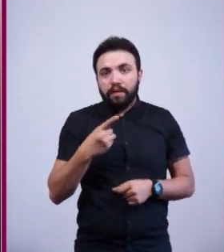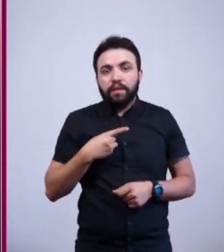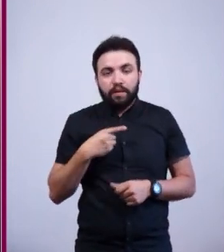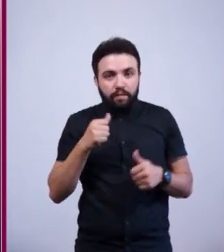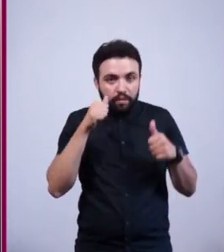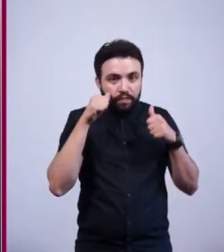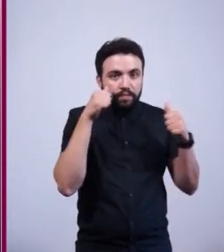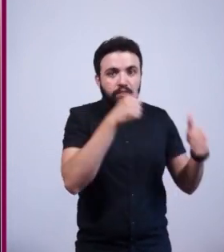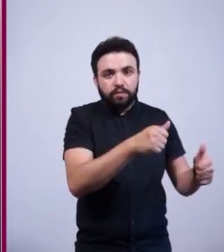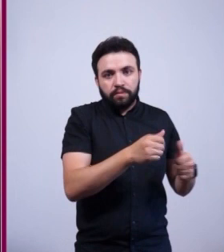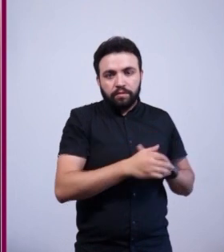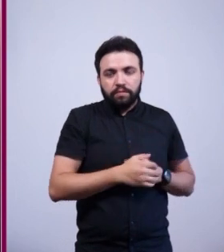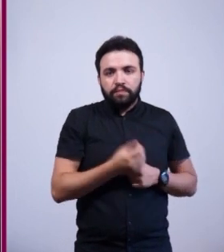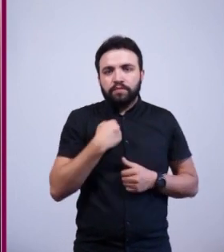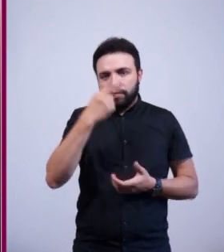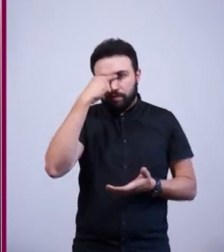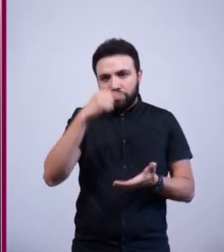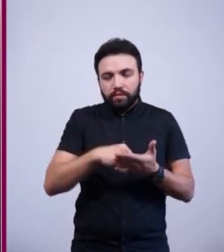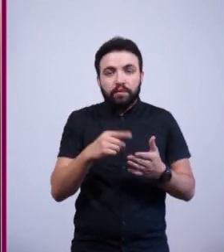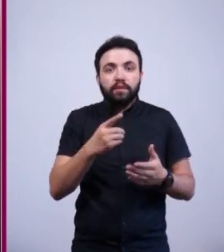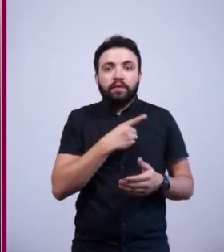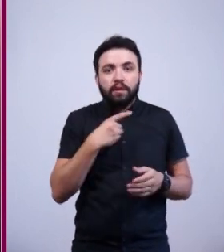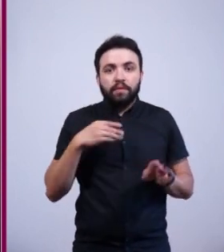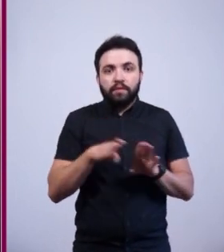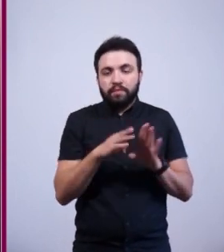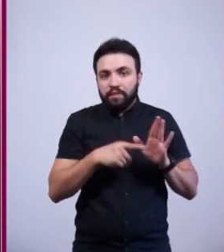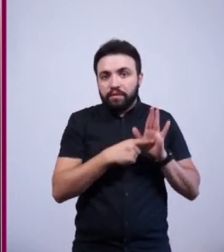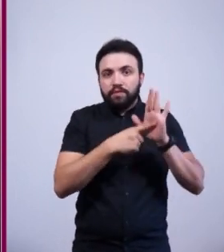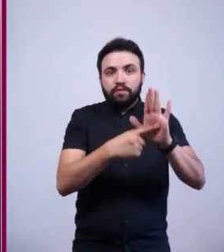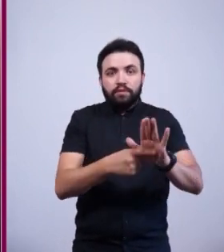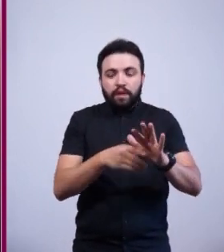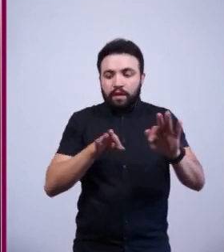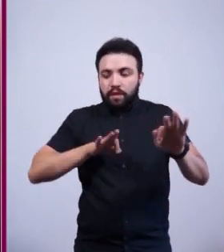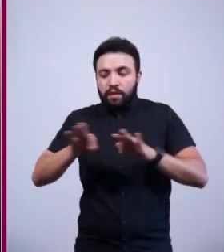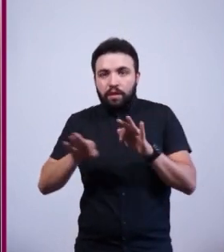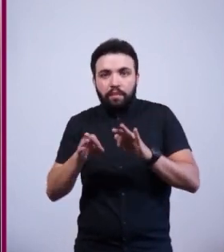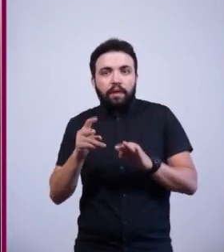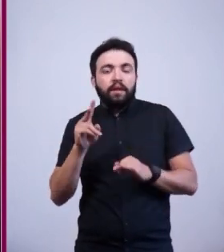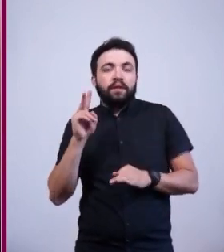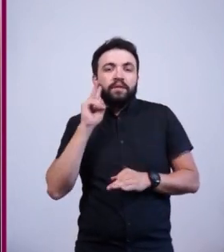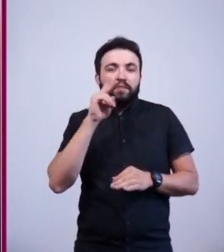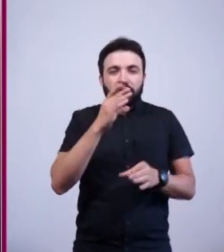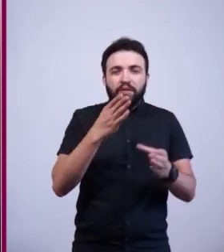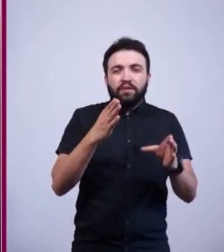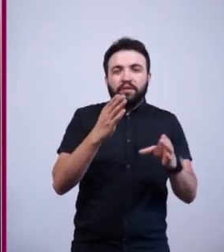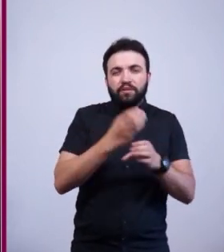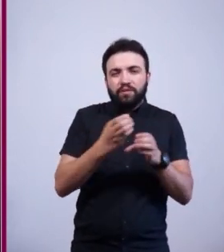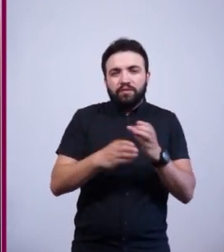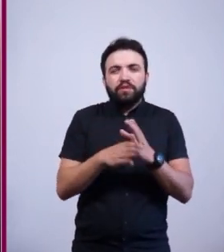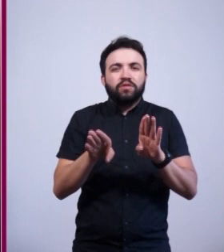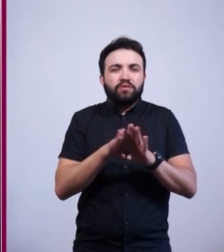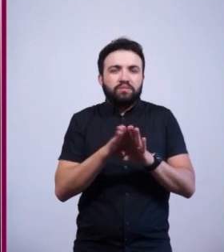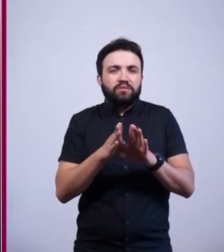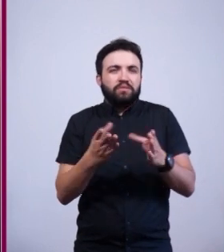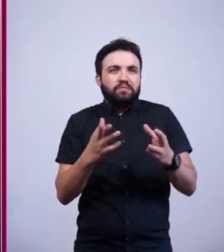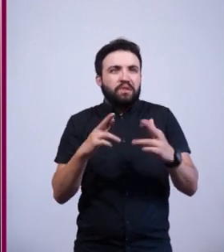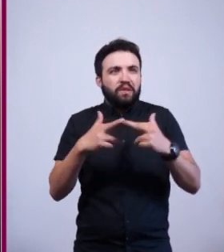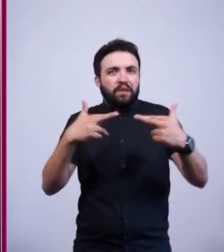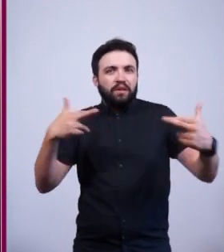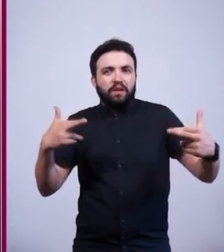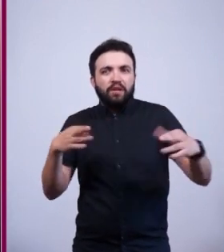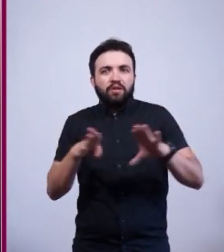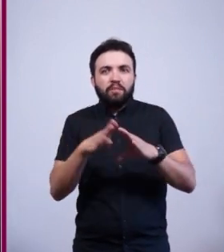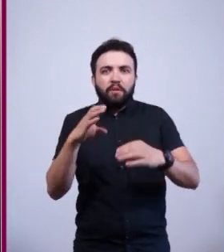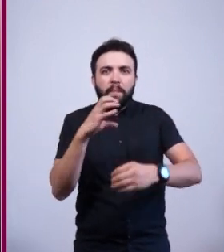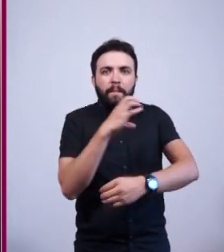abordadas. Entonces, creo que cuestionar, trabajar, visibilizar en torno a estas cosas que van en contra de relaciones de poder